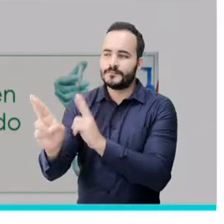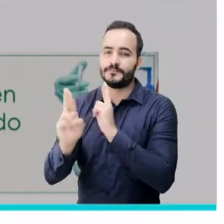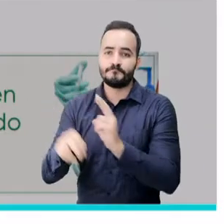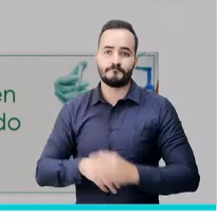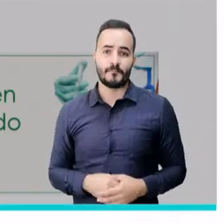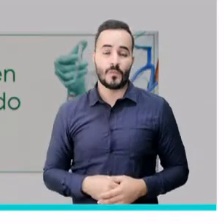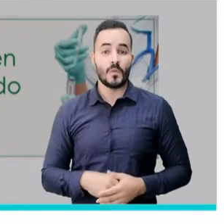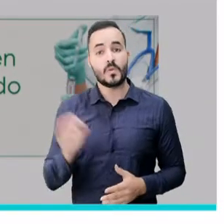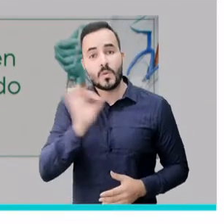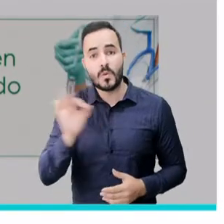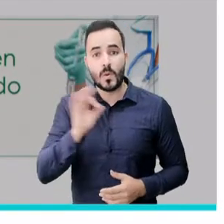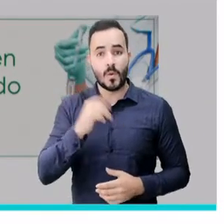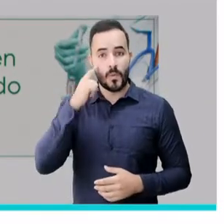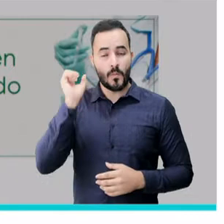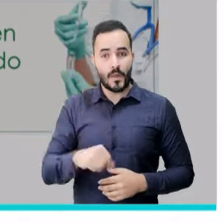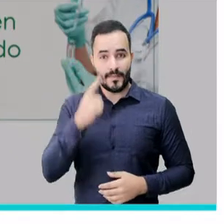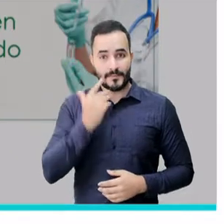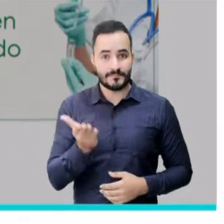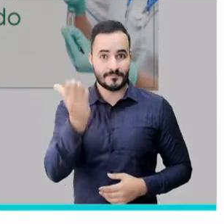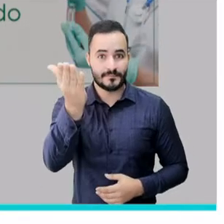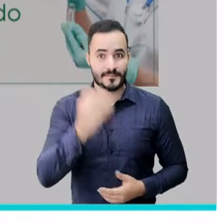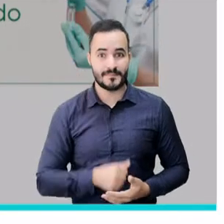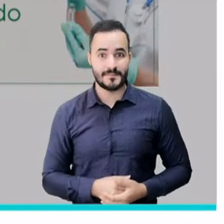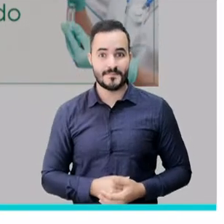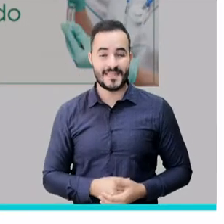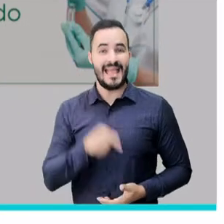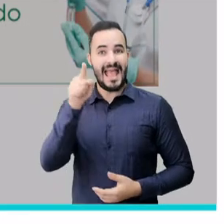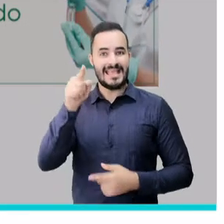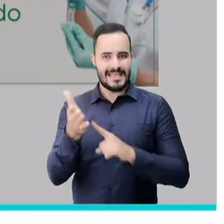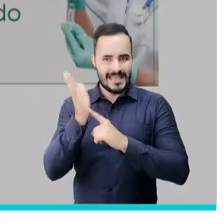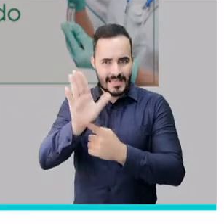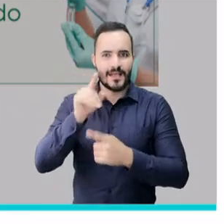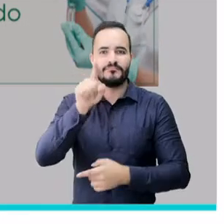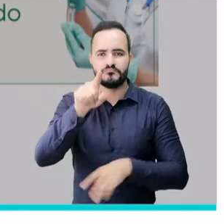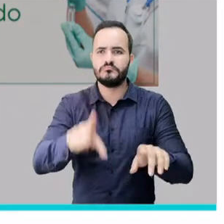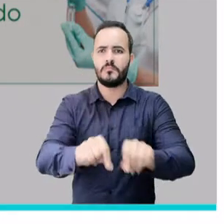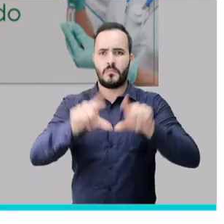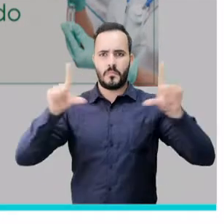sencillas. También pueden ingresar directamente a